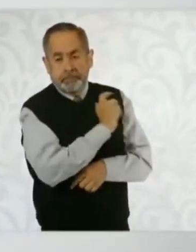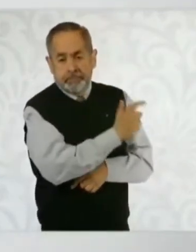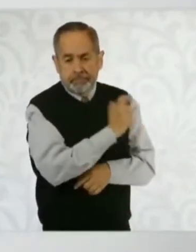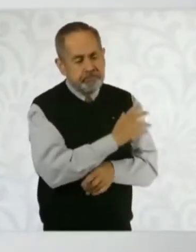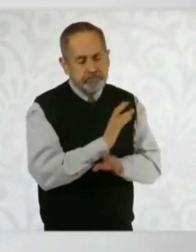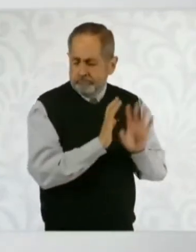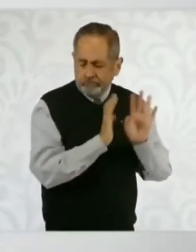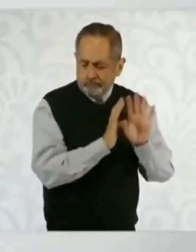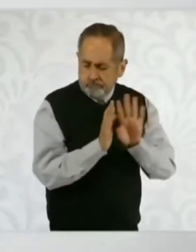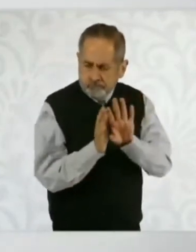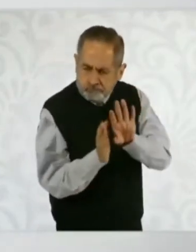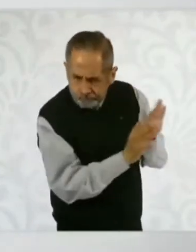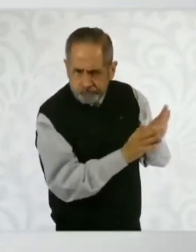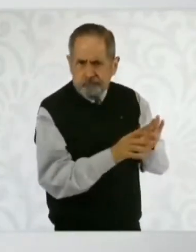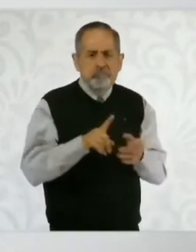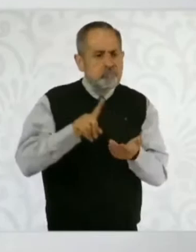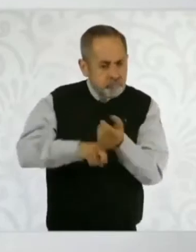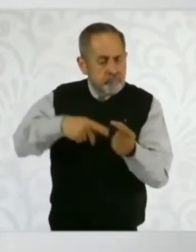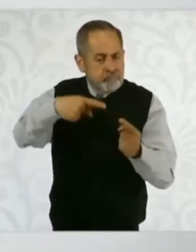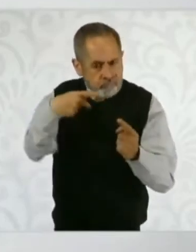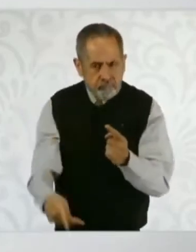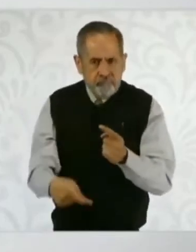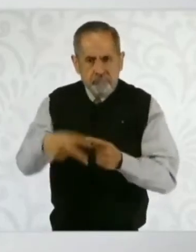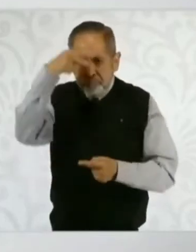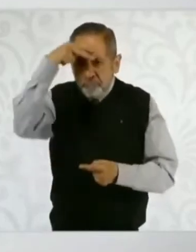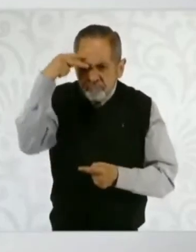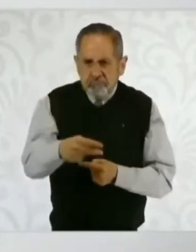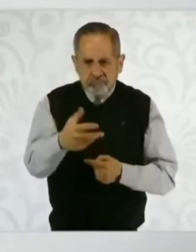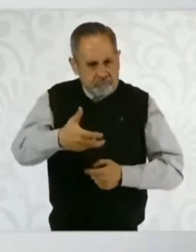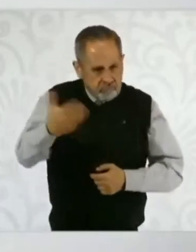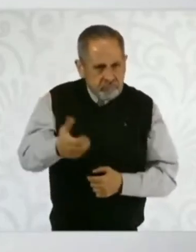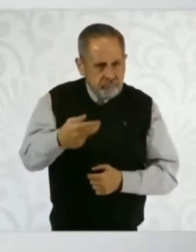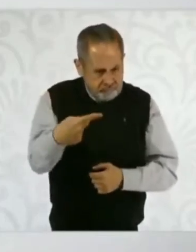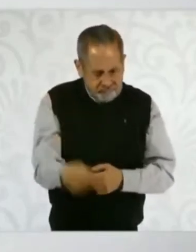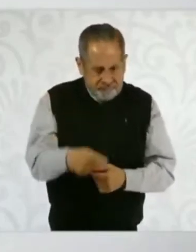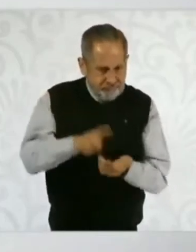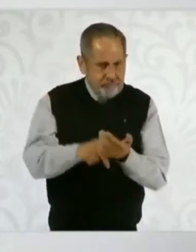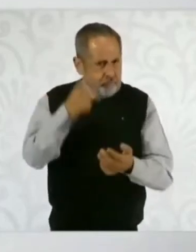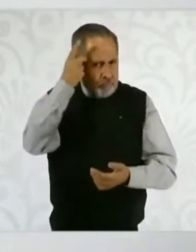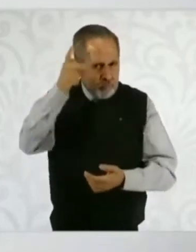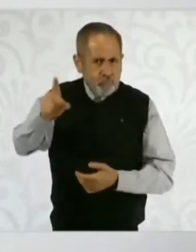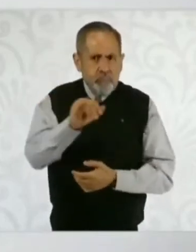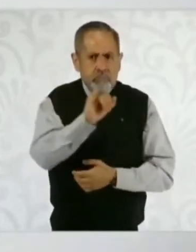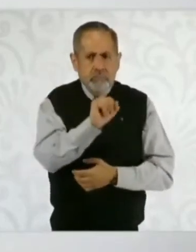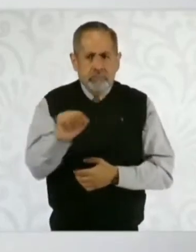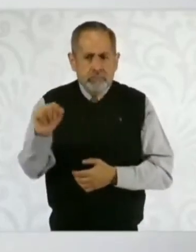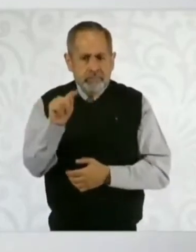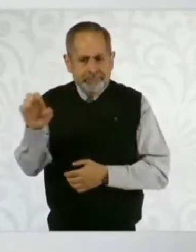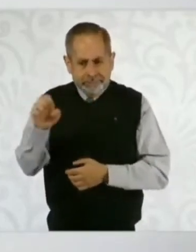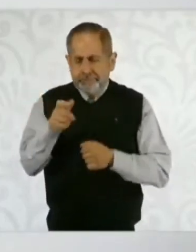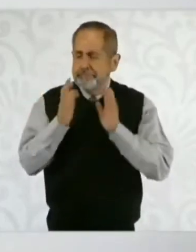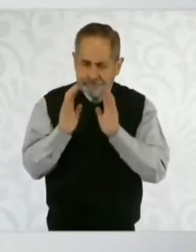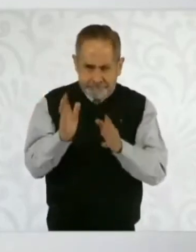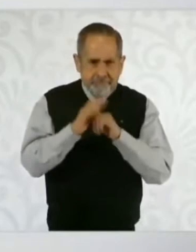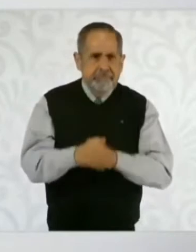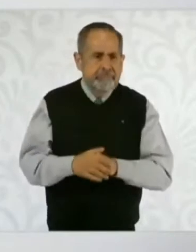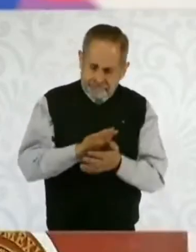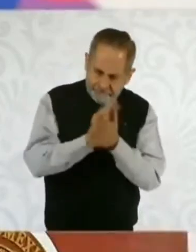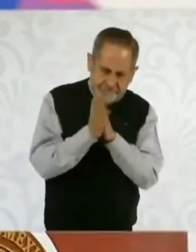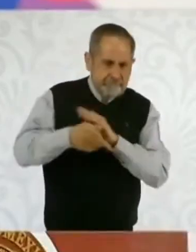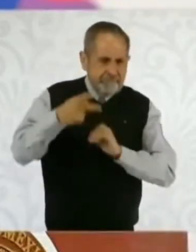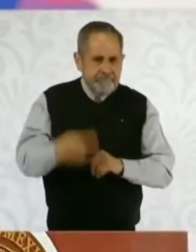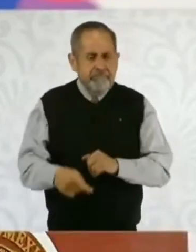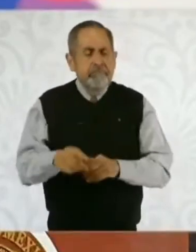y vamos a seguir fortaleciendo la nacionalización de diversos servicios. Hemos estado trabajando con la nacionalización